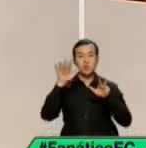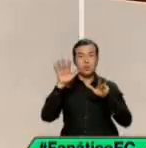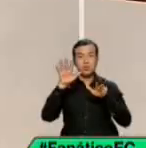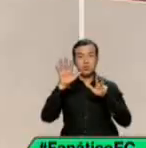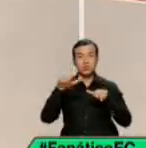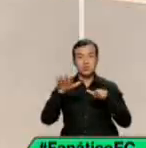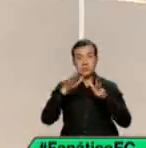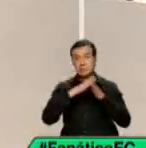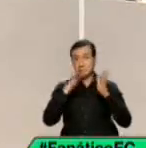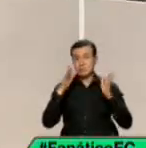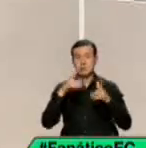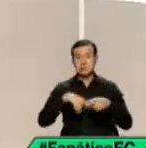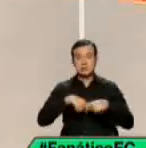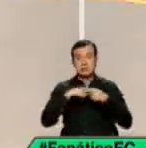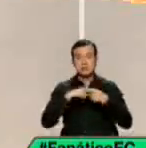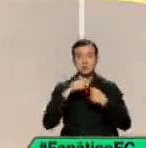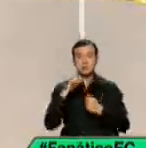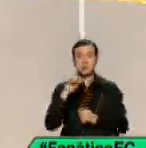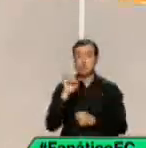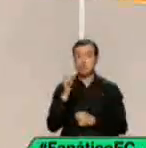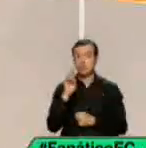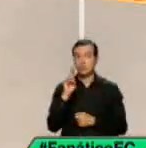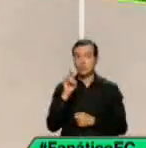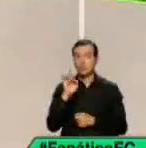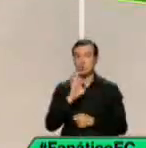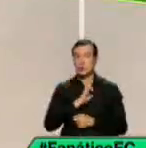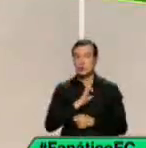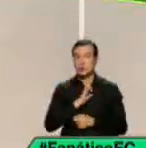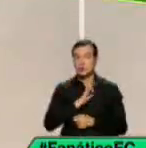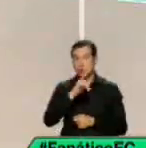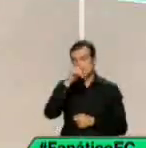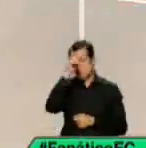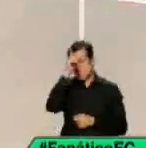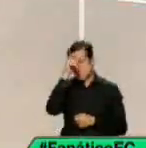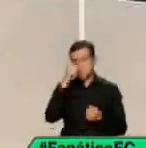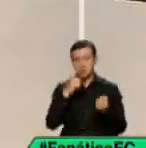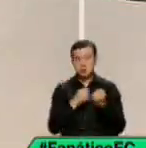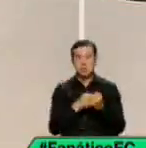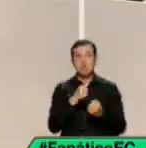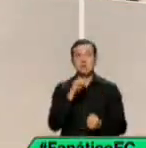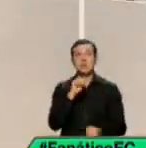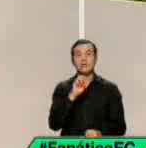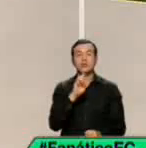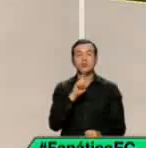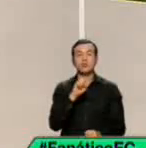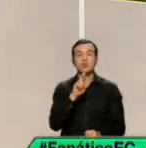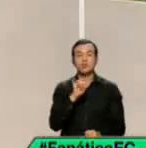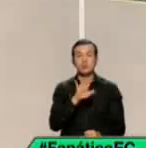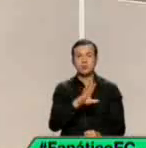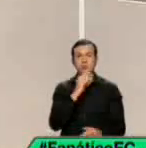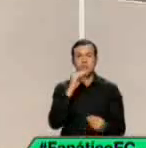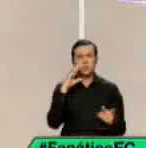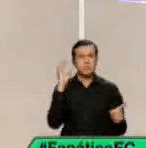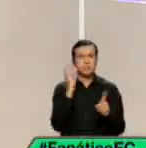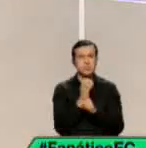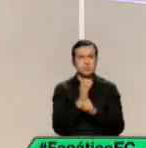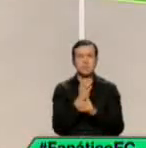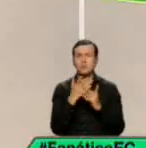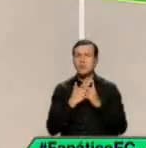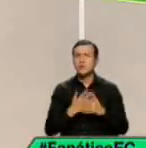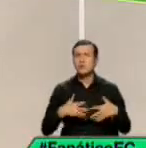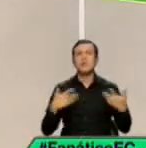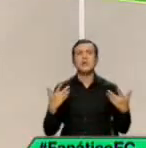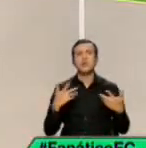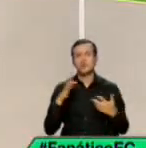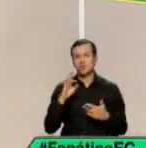8 meses. Además, también Jürgen Klopp, el técnico alemán, salió en defensa de Mesut Özil, quien ha recibido fuertes críticas, entre ellos